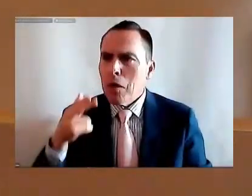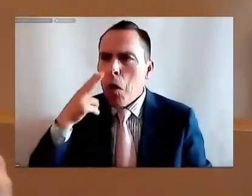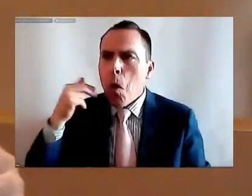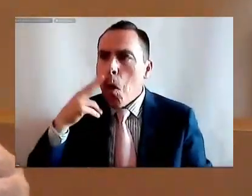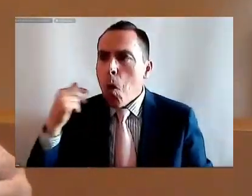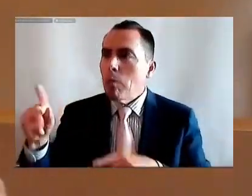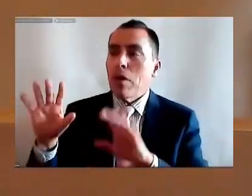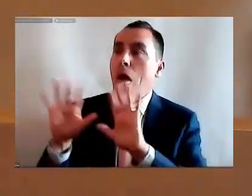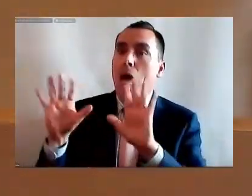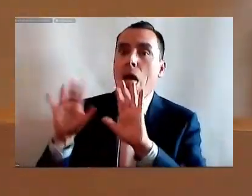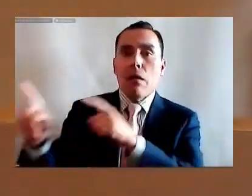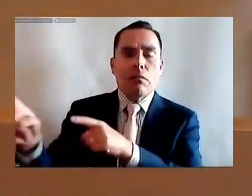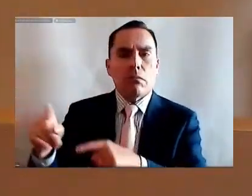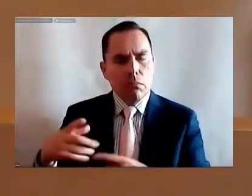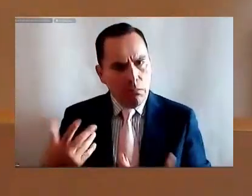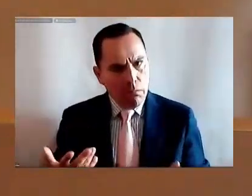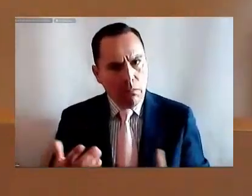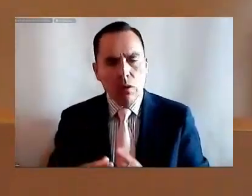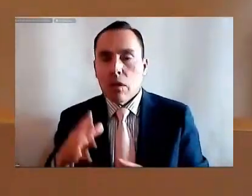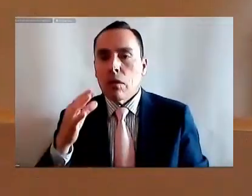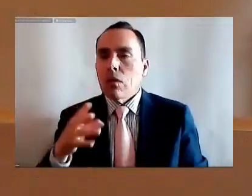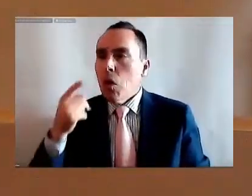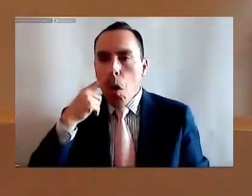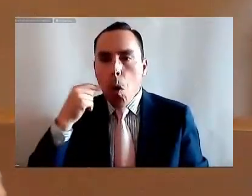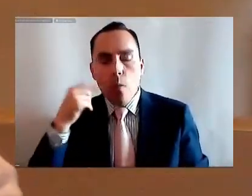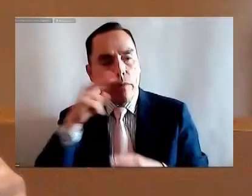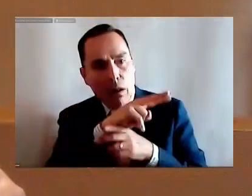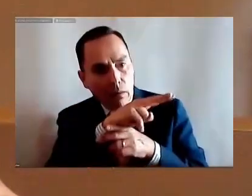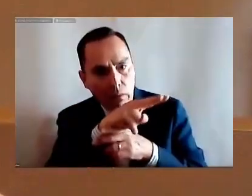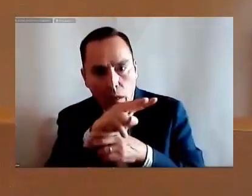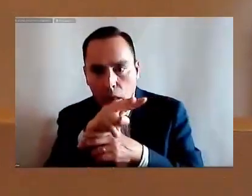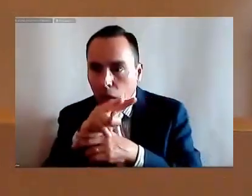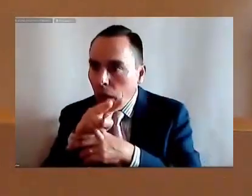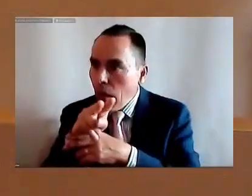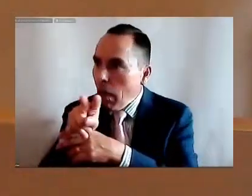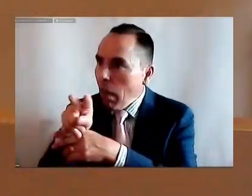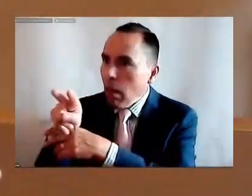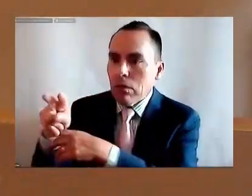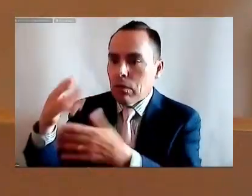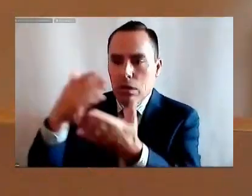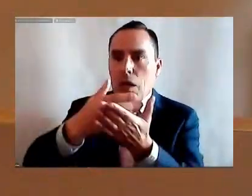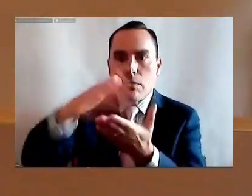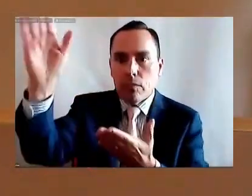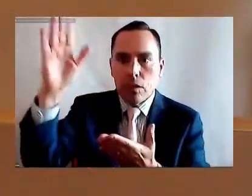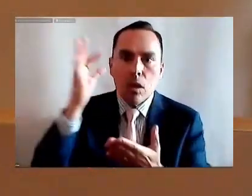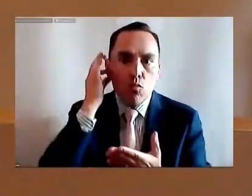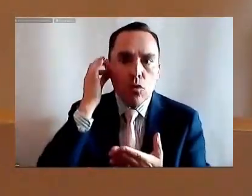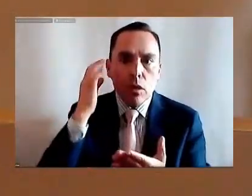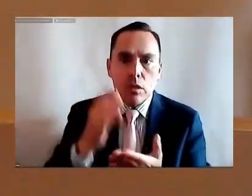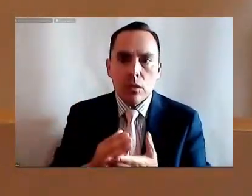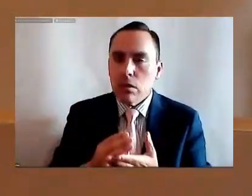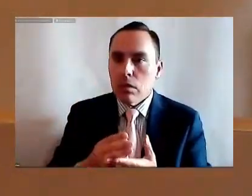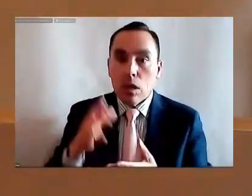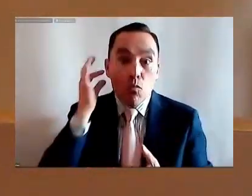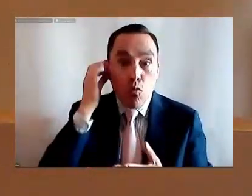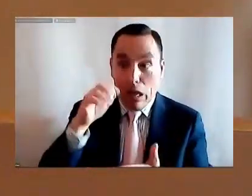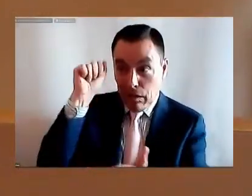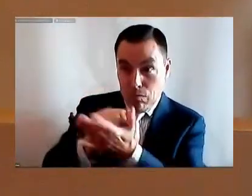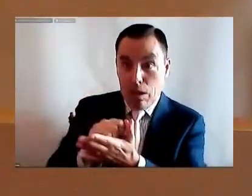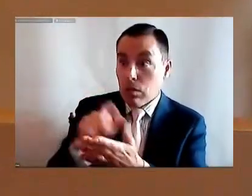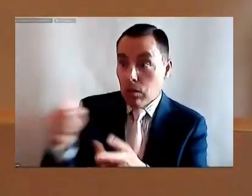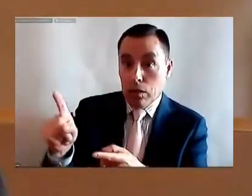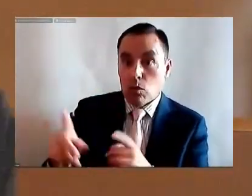con pantalones rosas, se van a distraer del trabajo y le van a mirar y la despiden. Entonces ella demanda y gana una disculpa